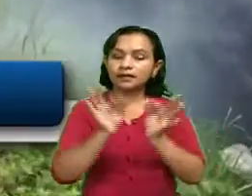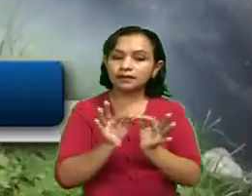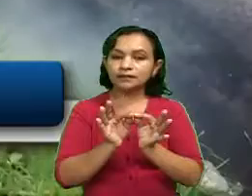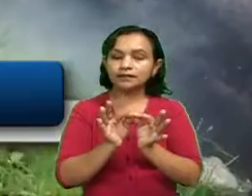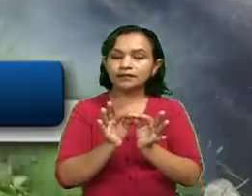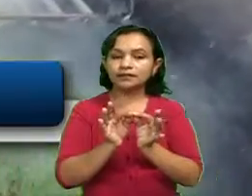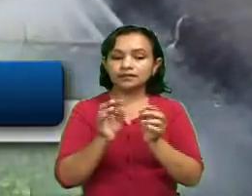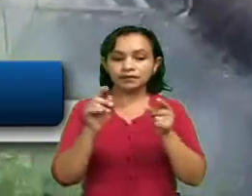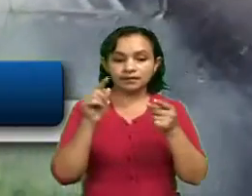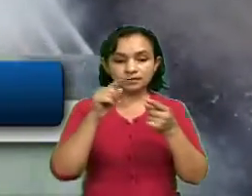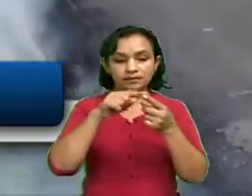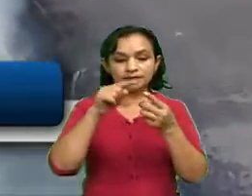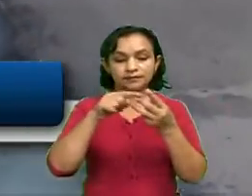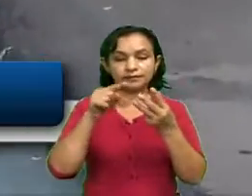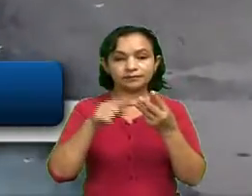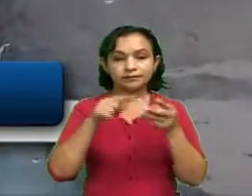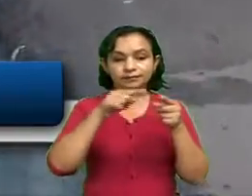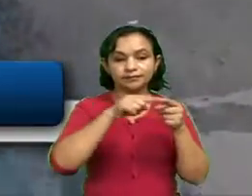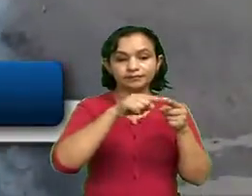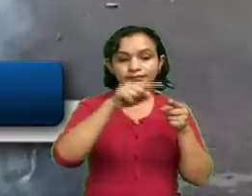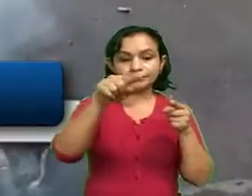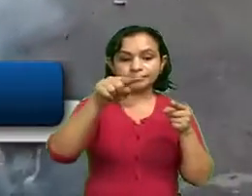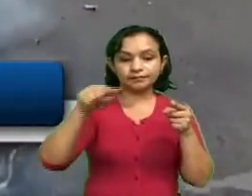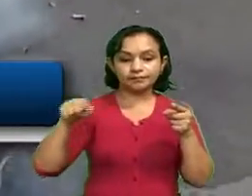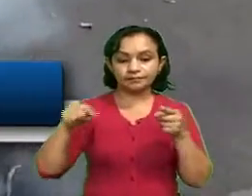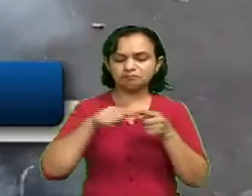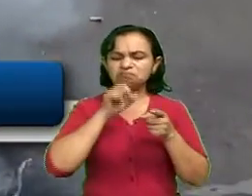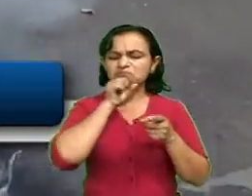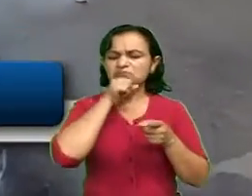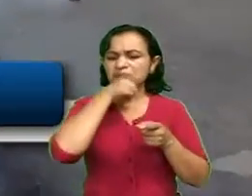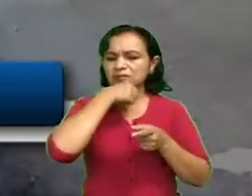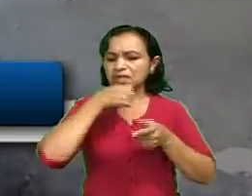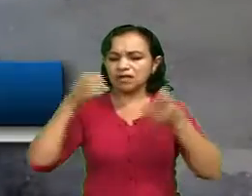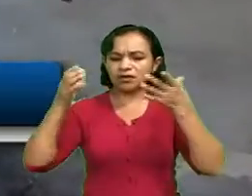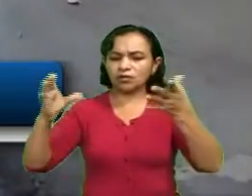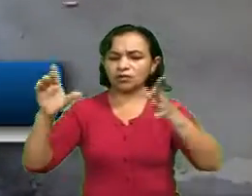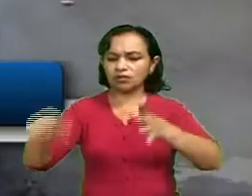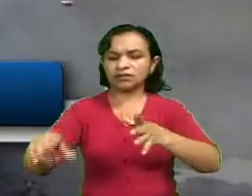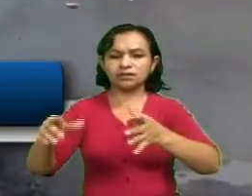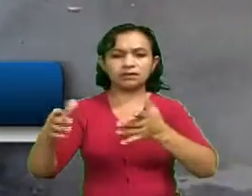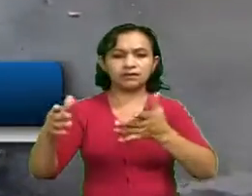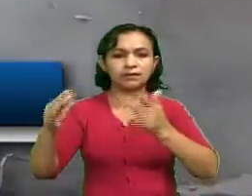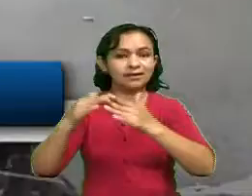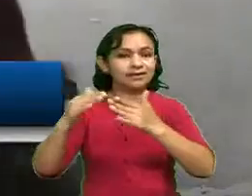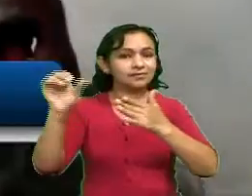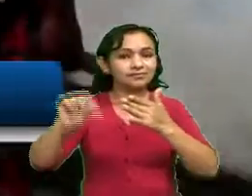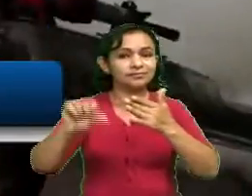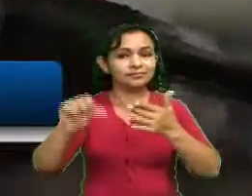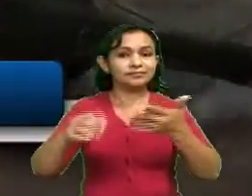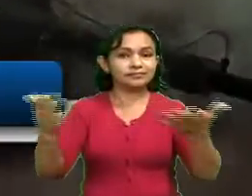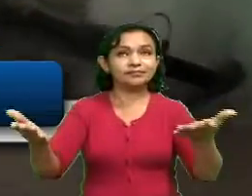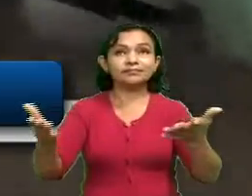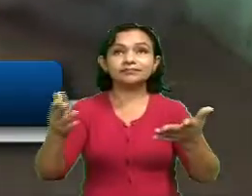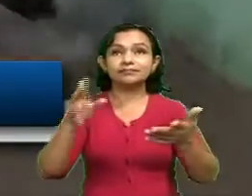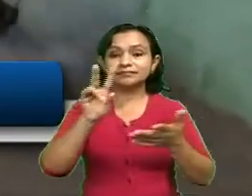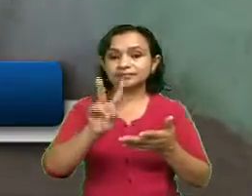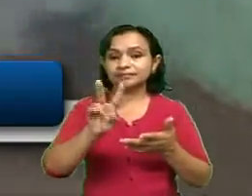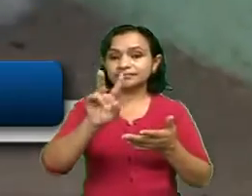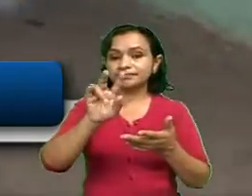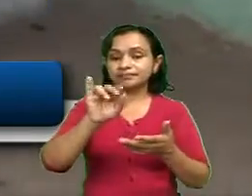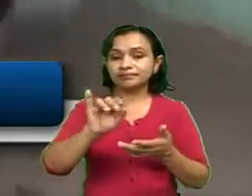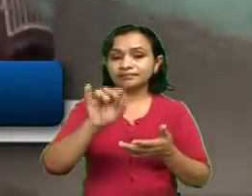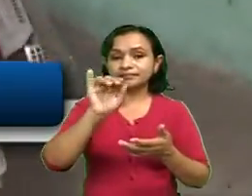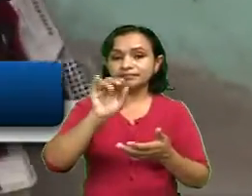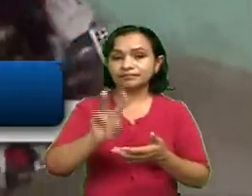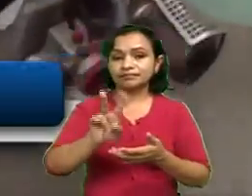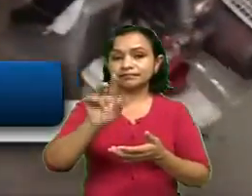este triángulo que ustedes tienen, que es eliminar calaches. Los calaches que no sirven en la casa, el BTI, que antes era